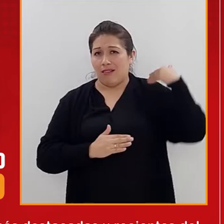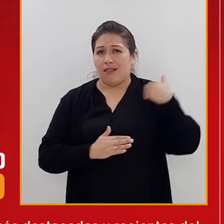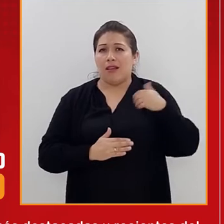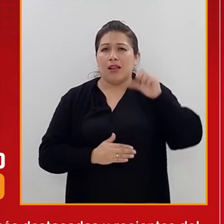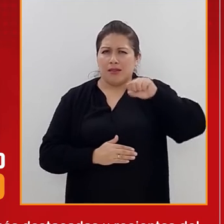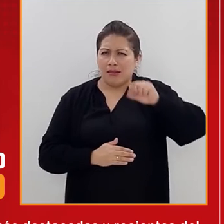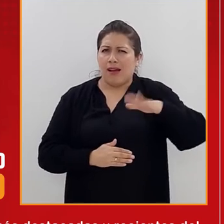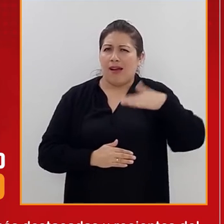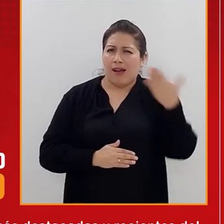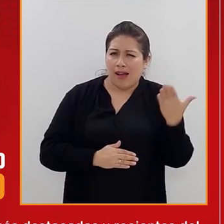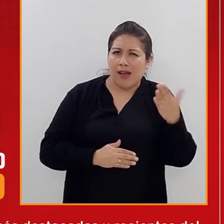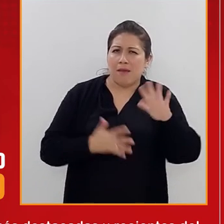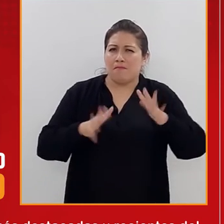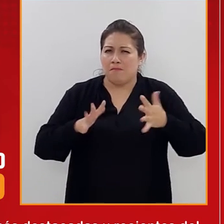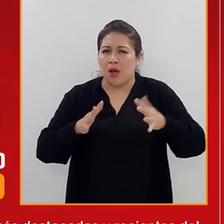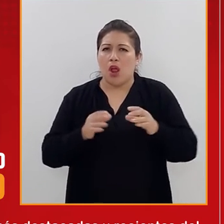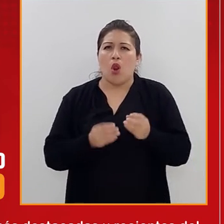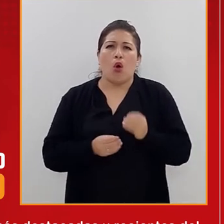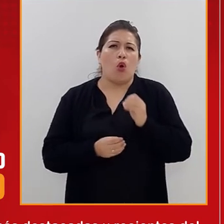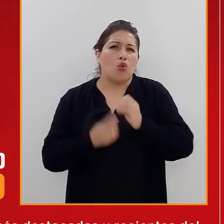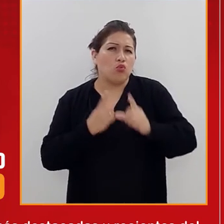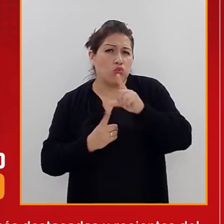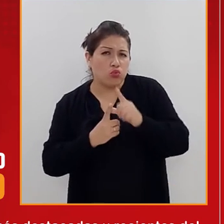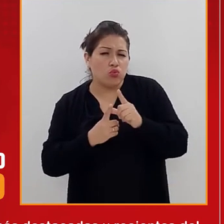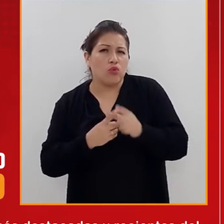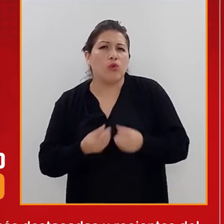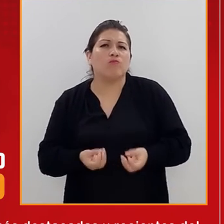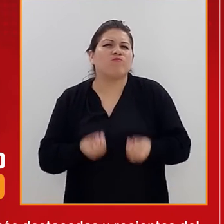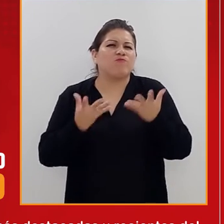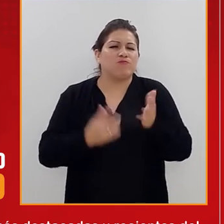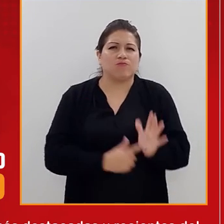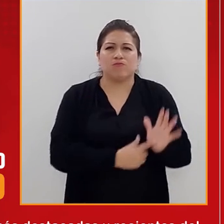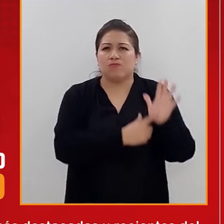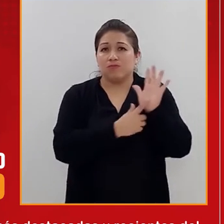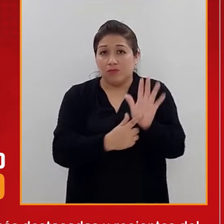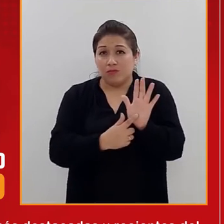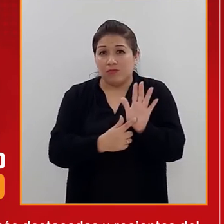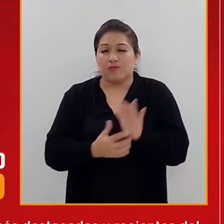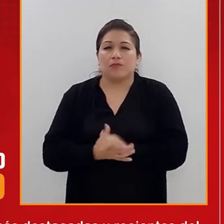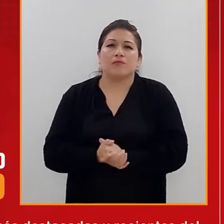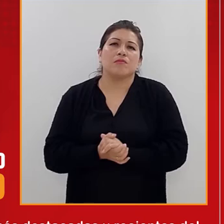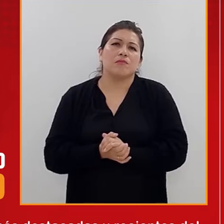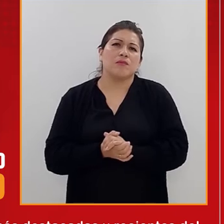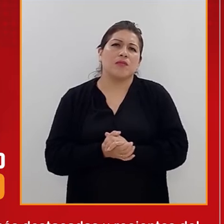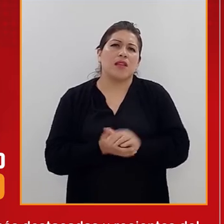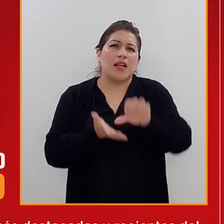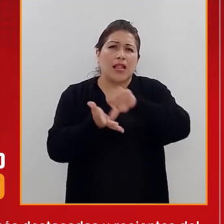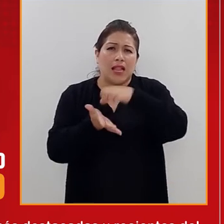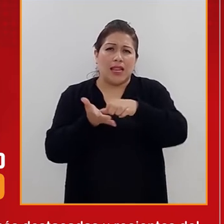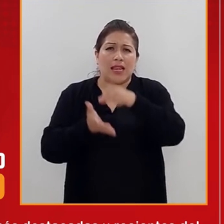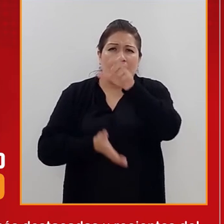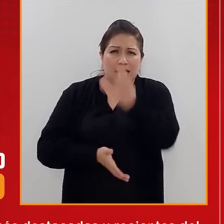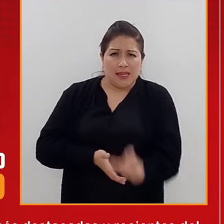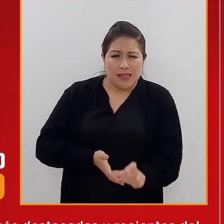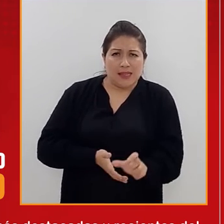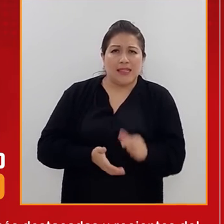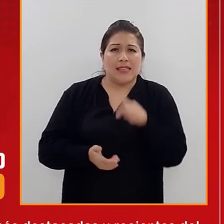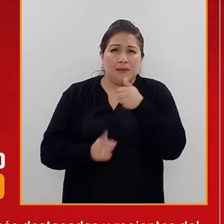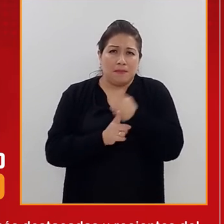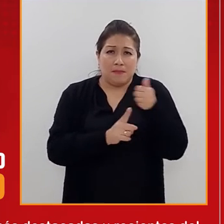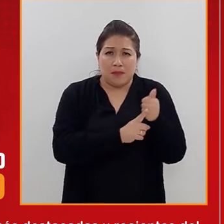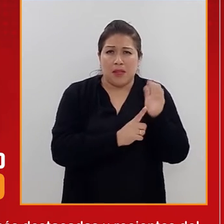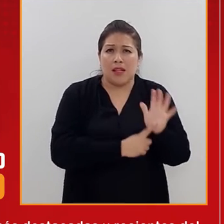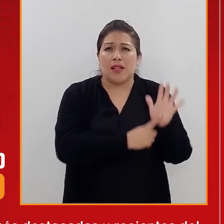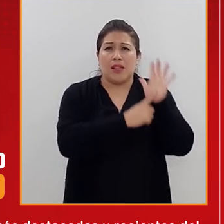prehispánicas, existía, al menos en algunas culturas, algunas prácticas representadas en el corpus artístico de